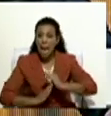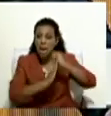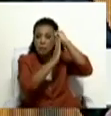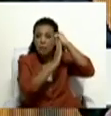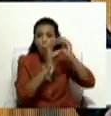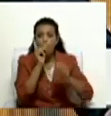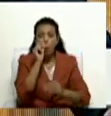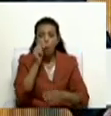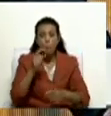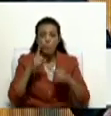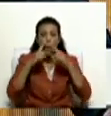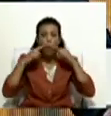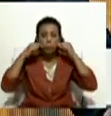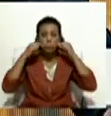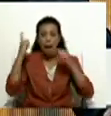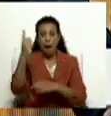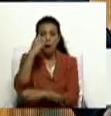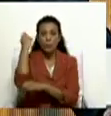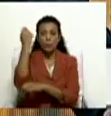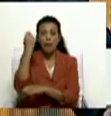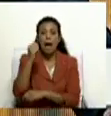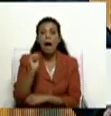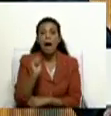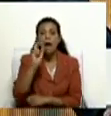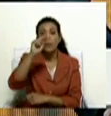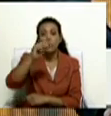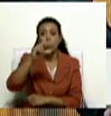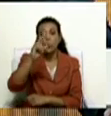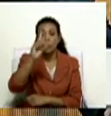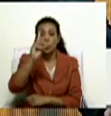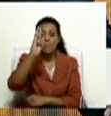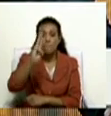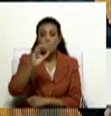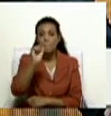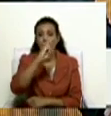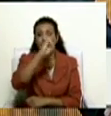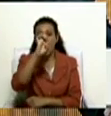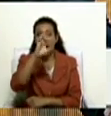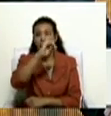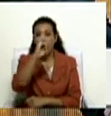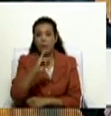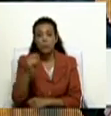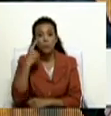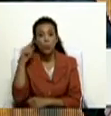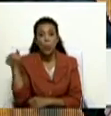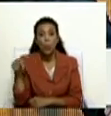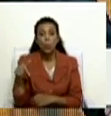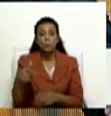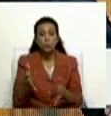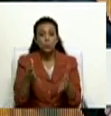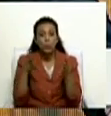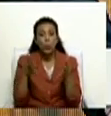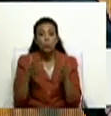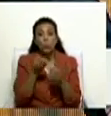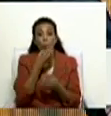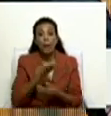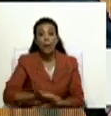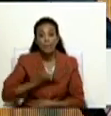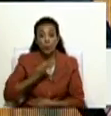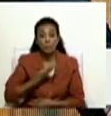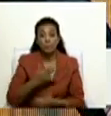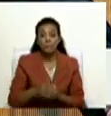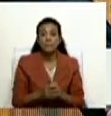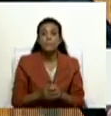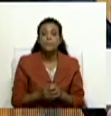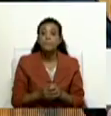las diera para liberar definitivamente una plaza sostenido por los realistas que era muy importante